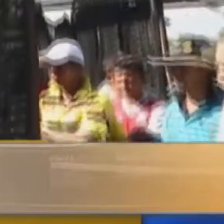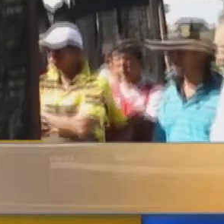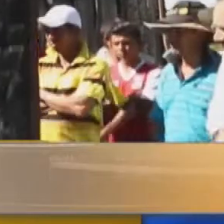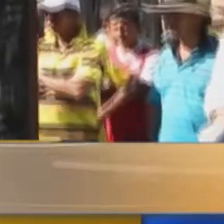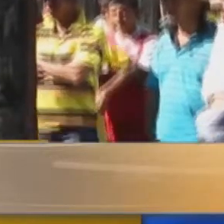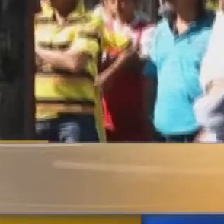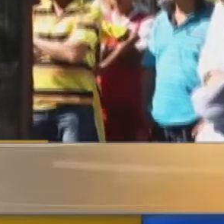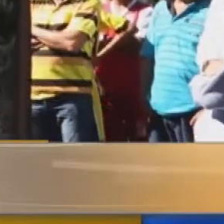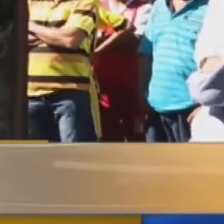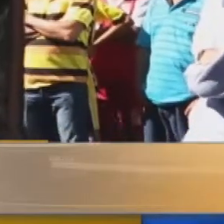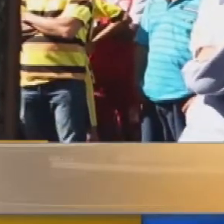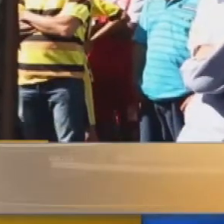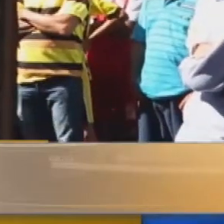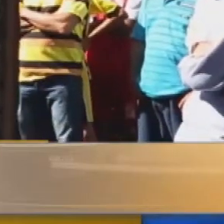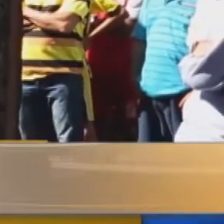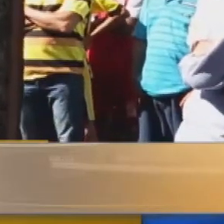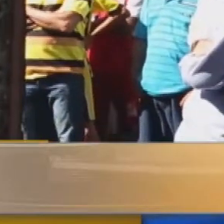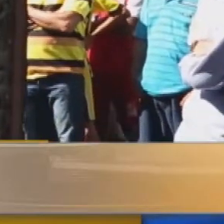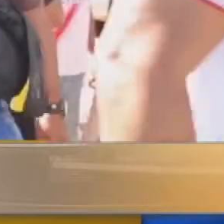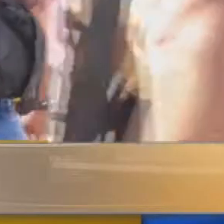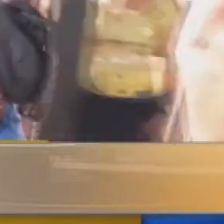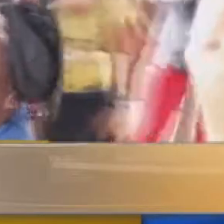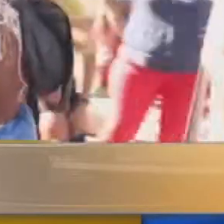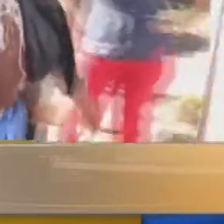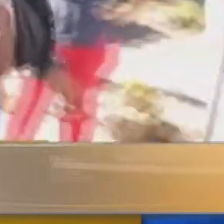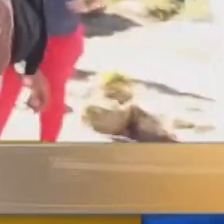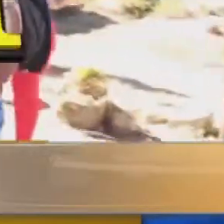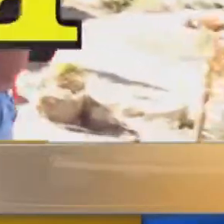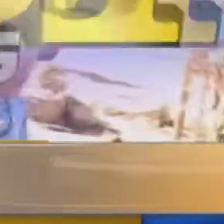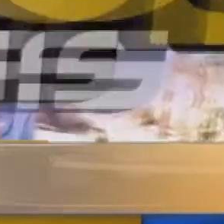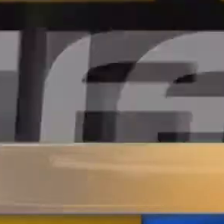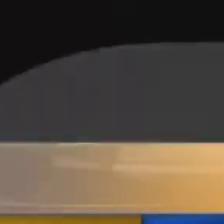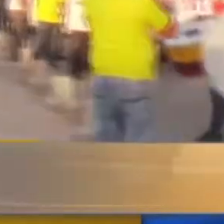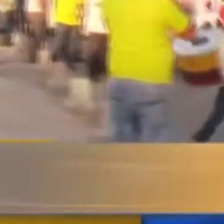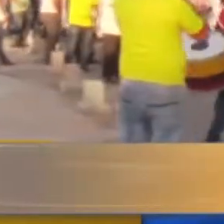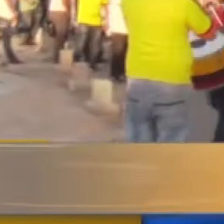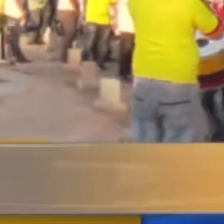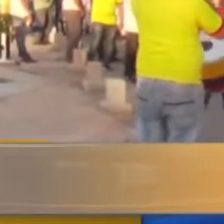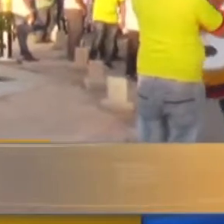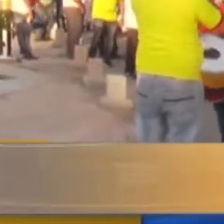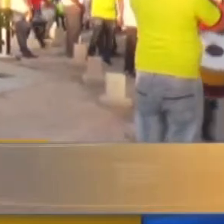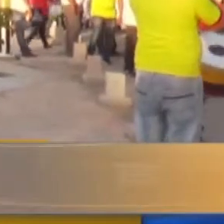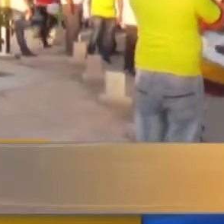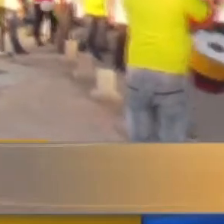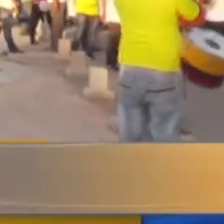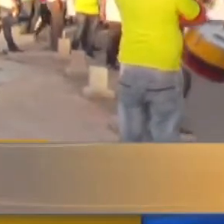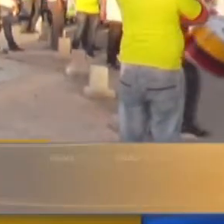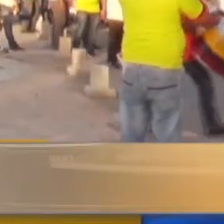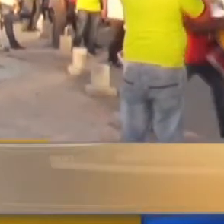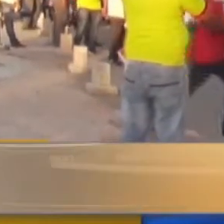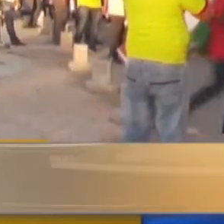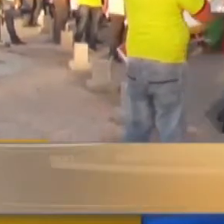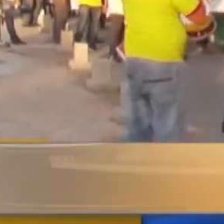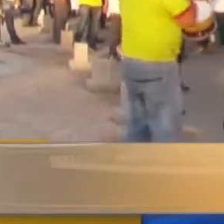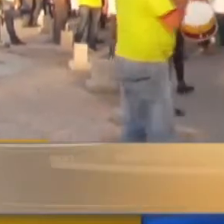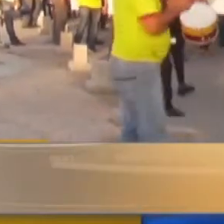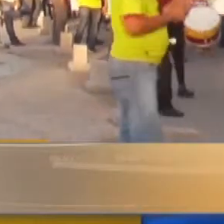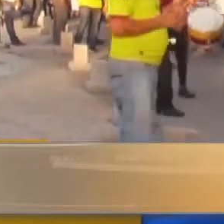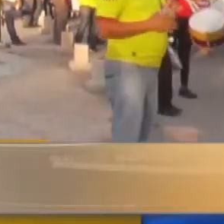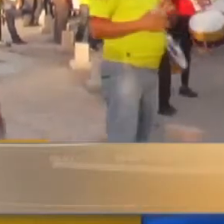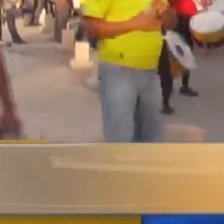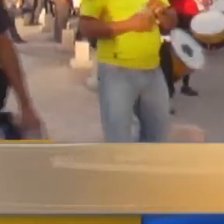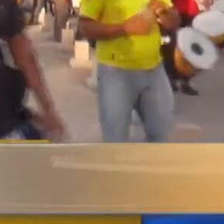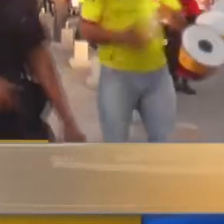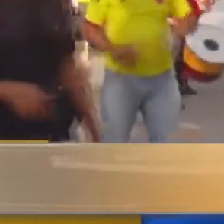ayudas que se le gestionarán desde el Consejo Municipal del Riesgo y Desastres. Asume como obispo de Tumaco Monseñor